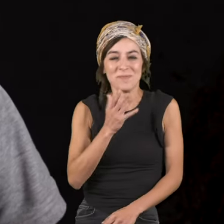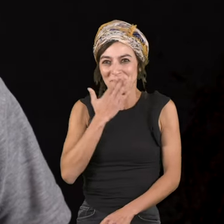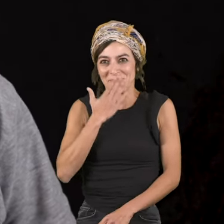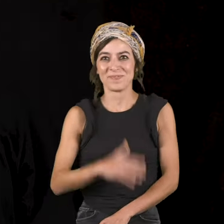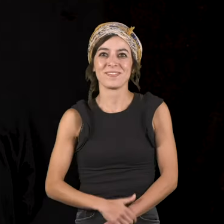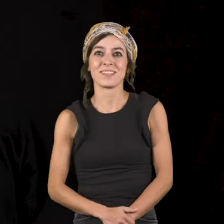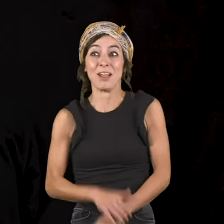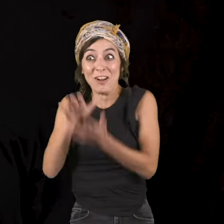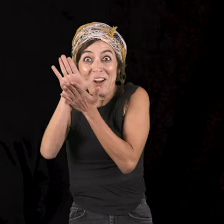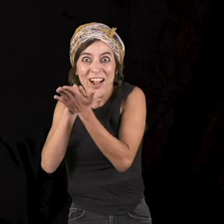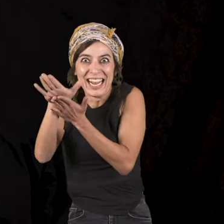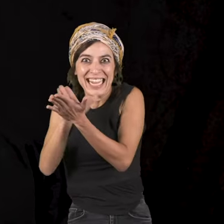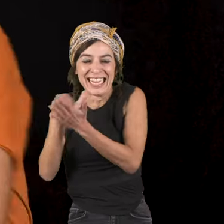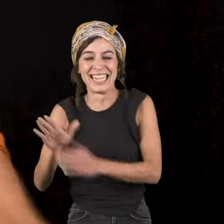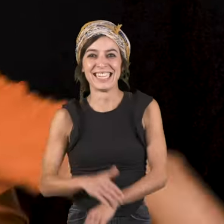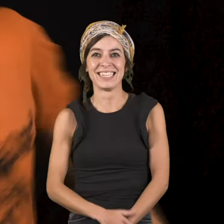matea. Konkreta.